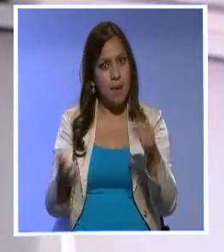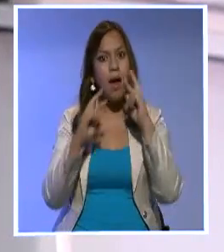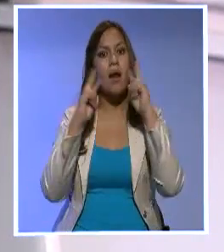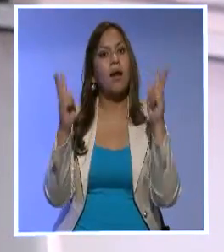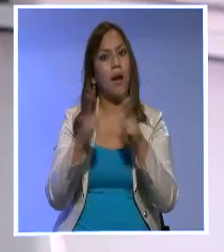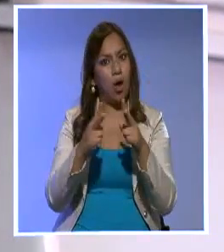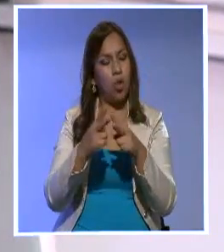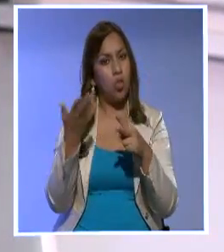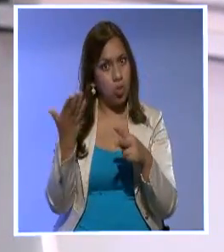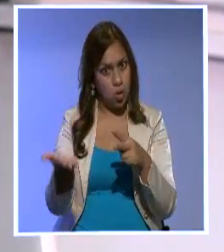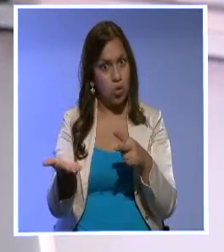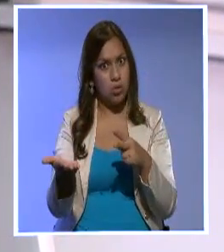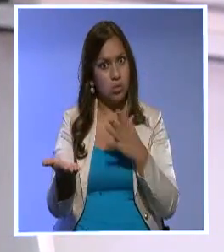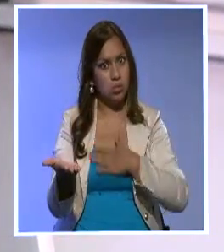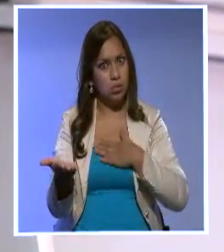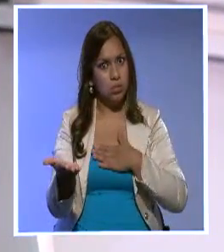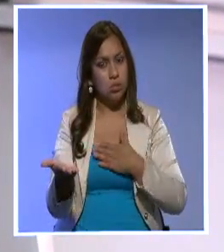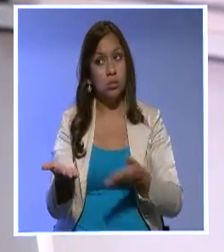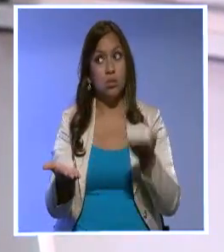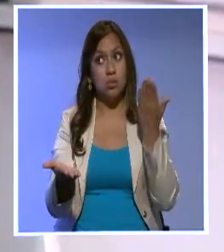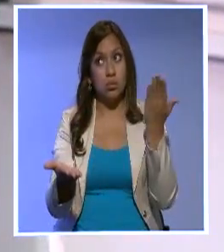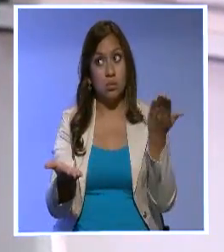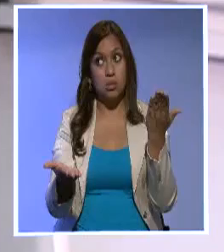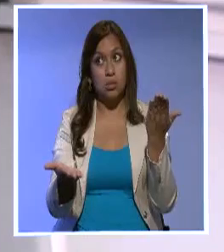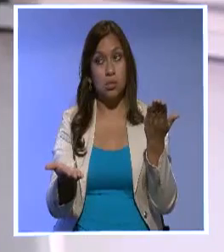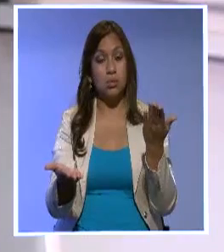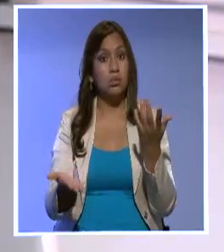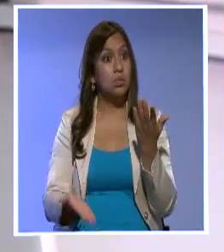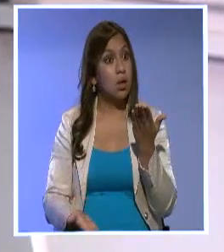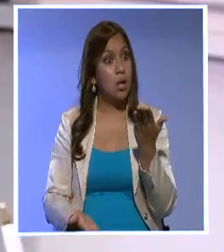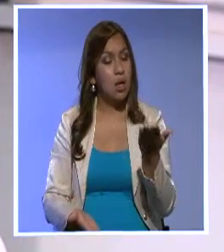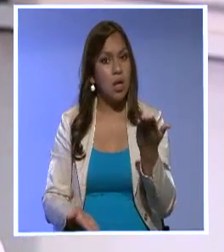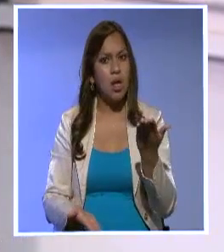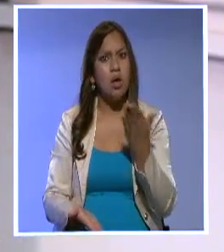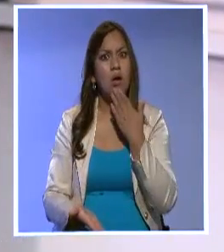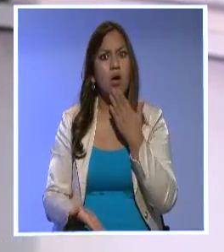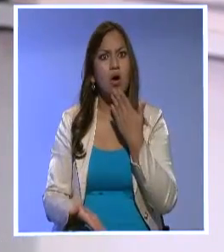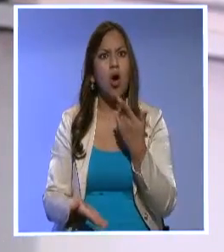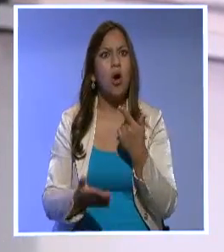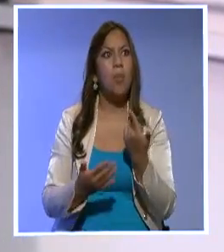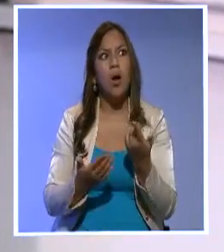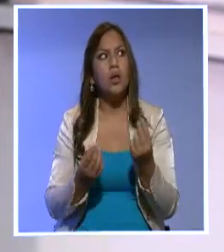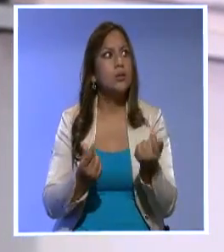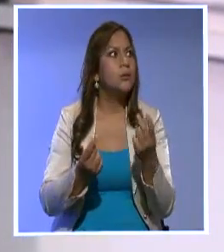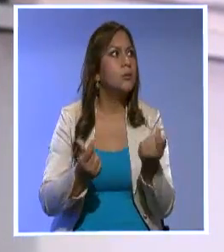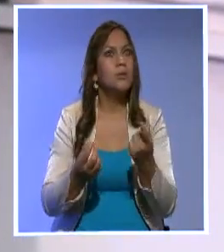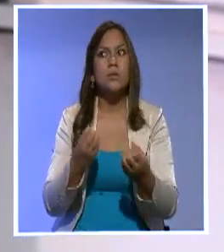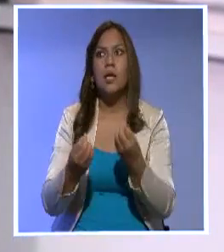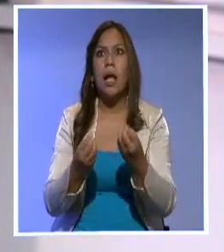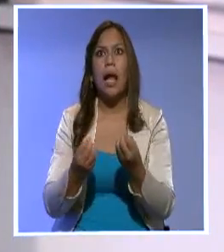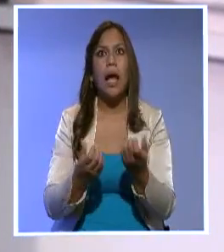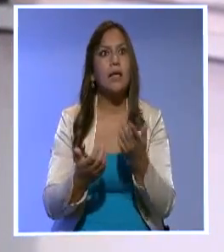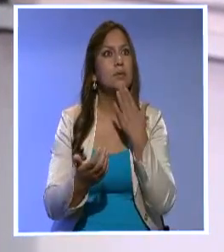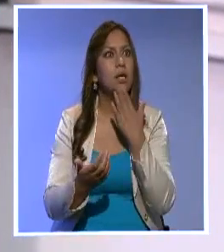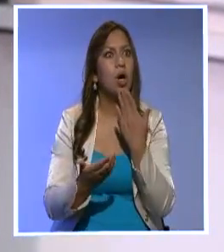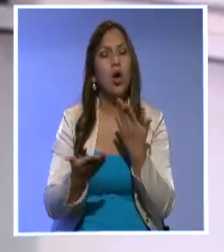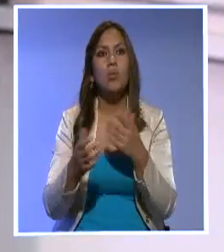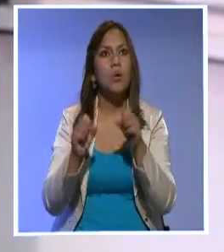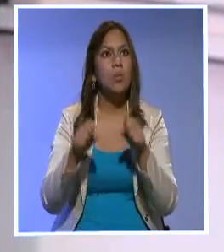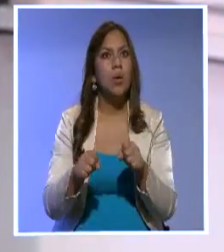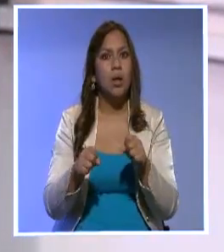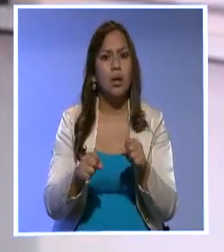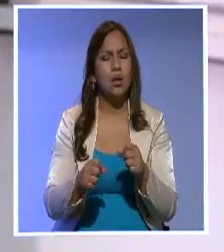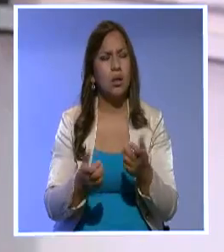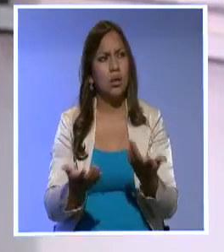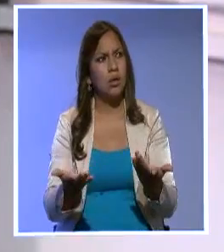y nos parece que realmente es una aberración intentar buscar y normativas secundarias y locales la salida a lo que el